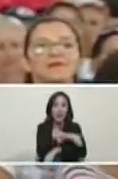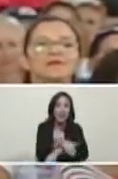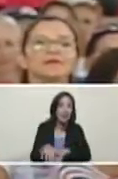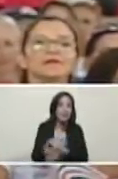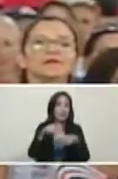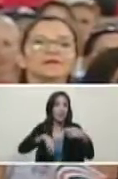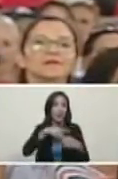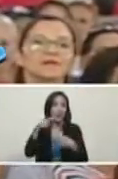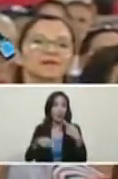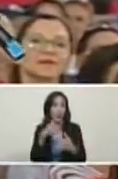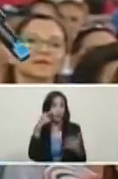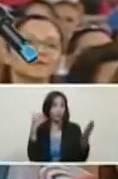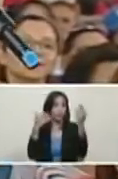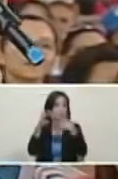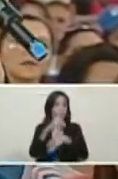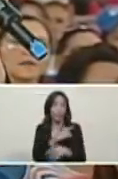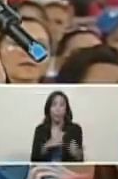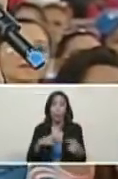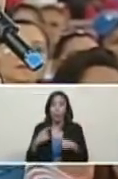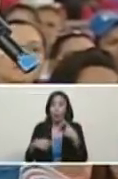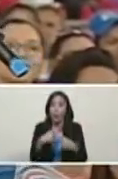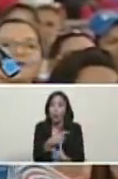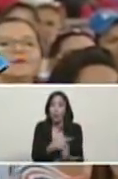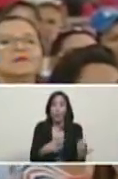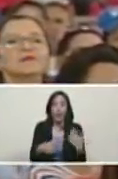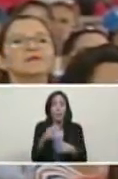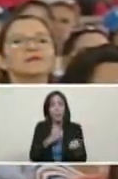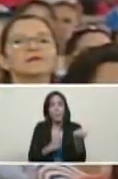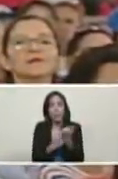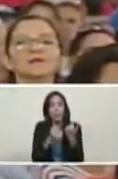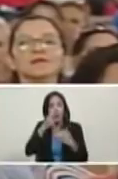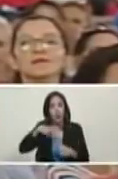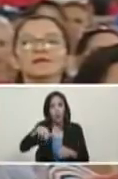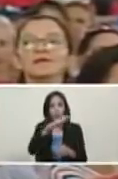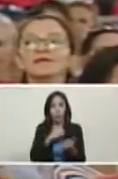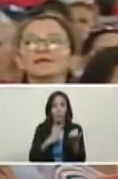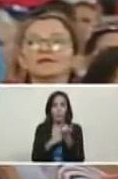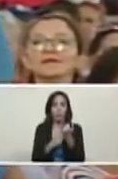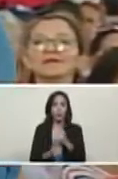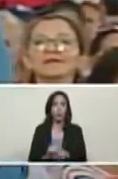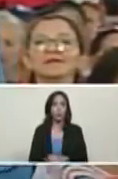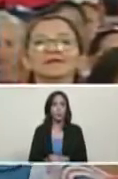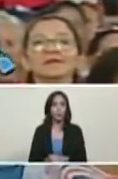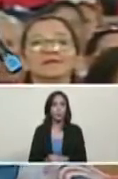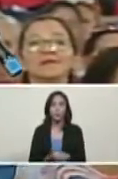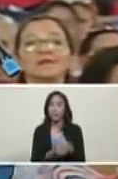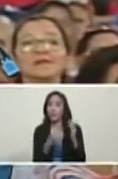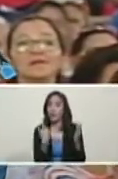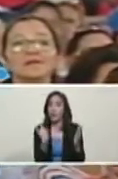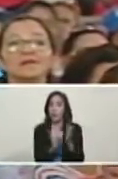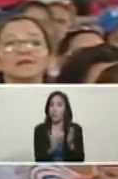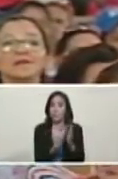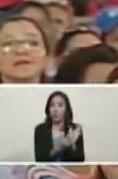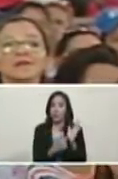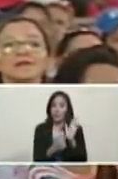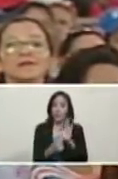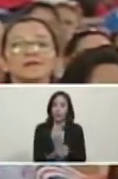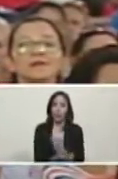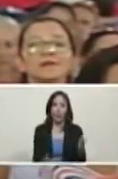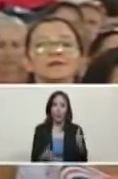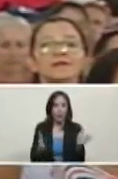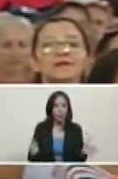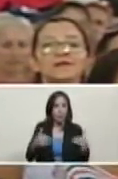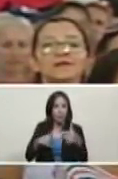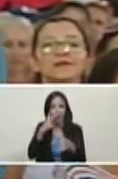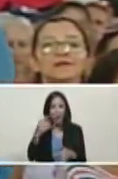revolución bolivariana, sino en las batallas cotidianas para proteger a nuestro pueblo. Este proceso de cartografía